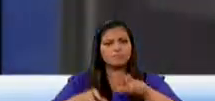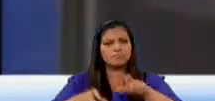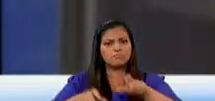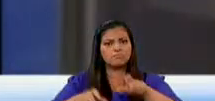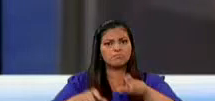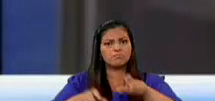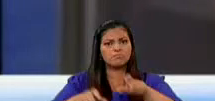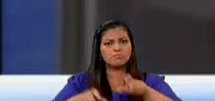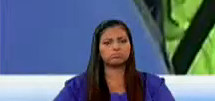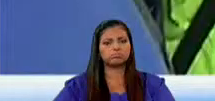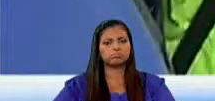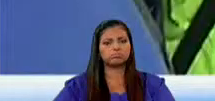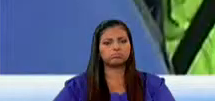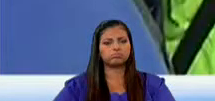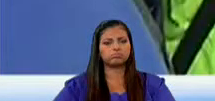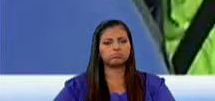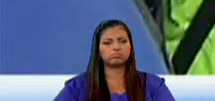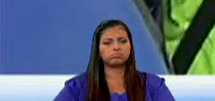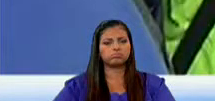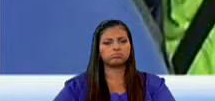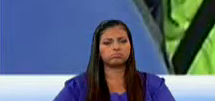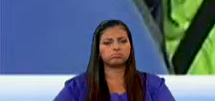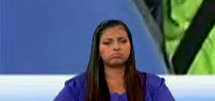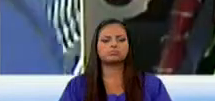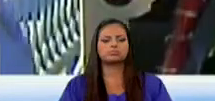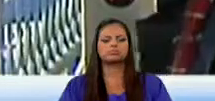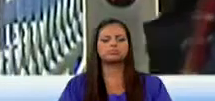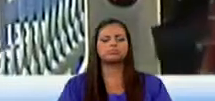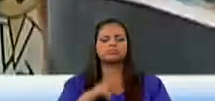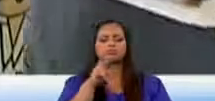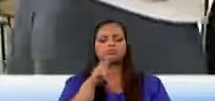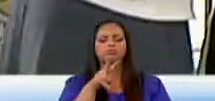transporte. Localizan a una sola persona en el instante,